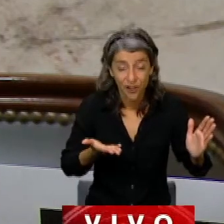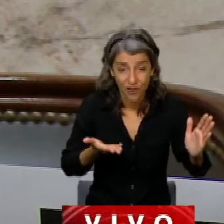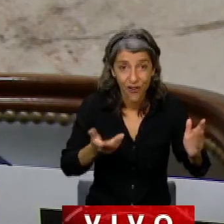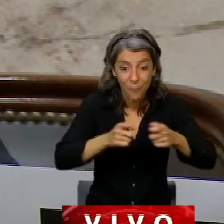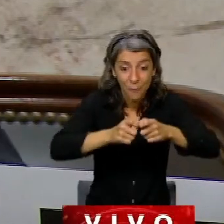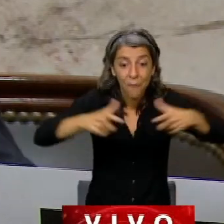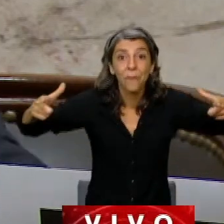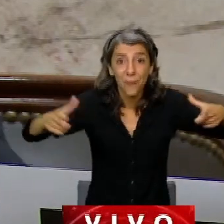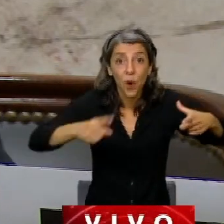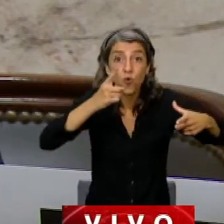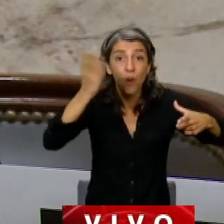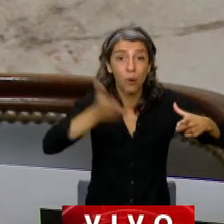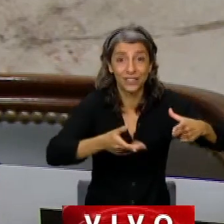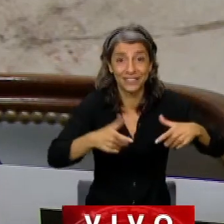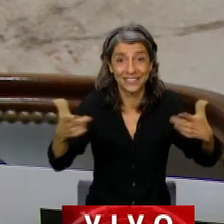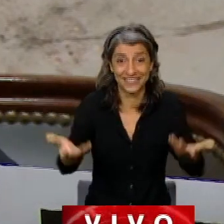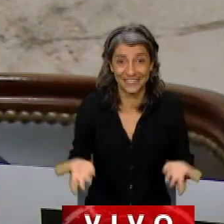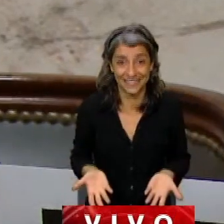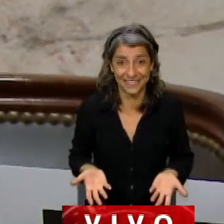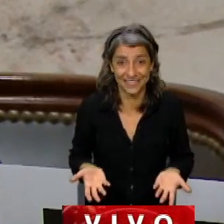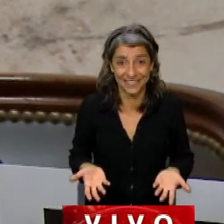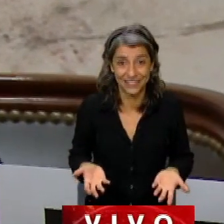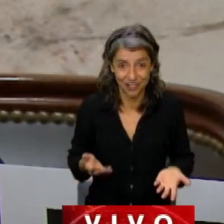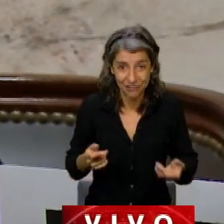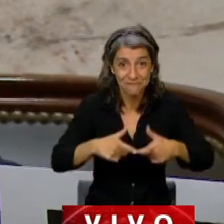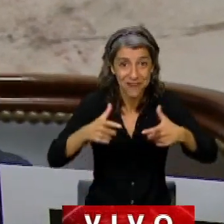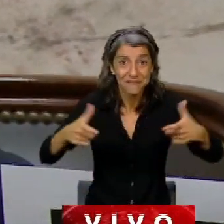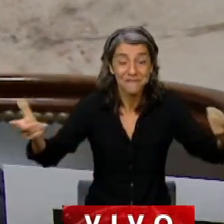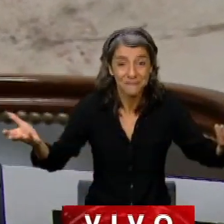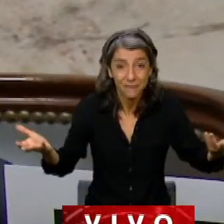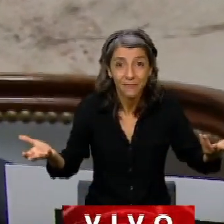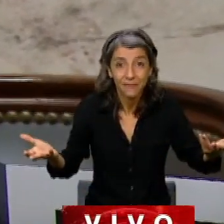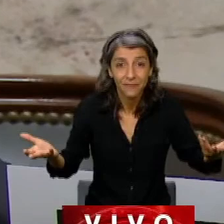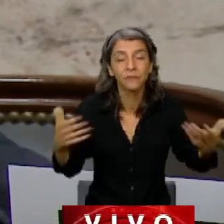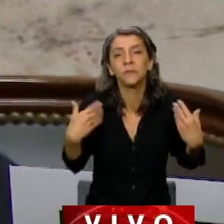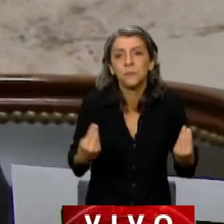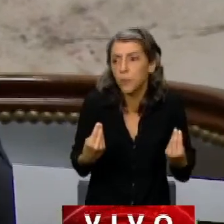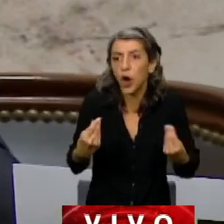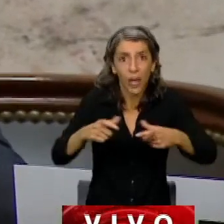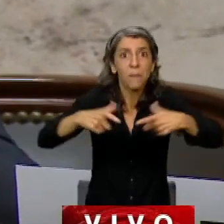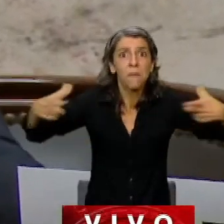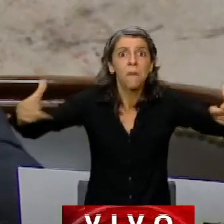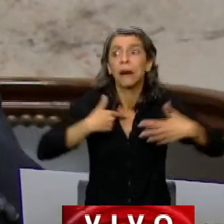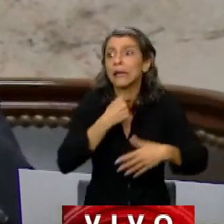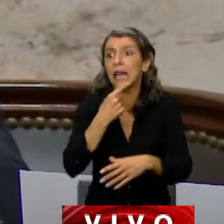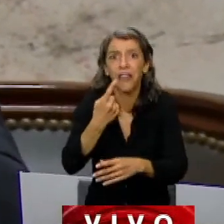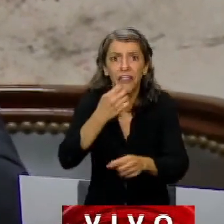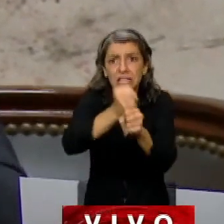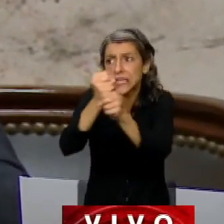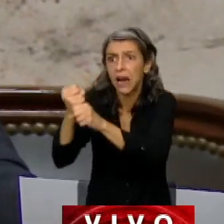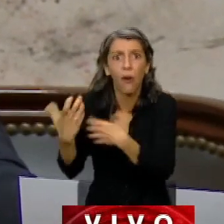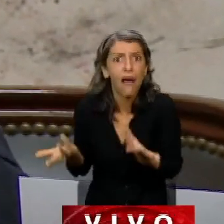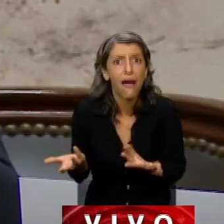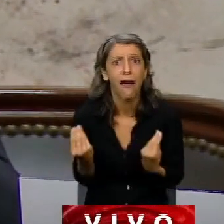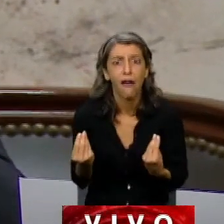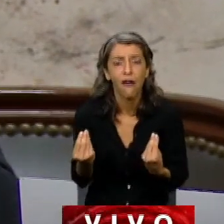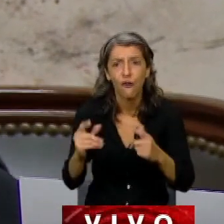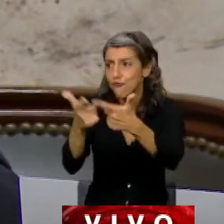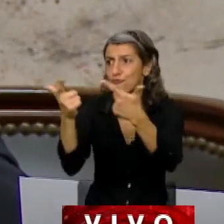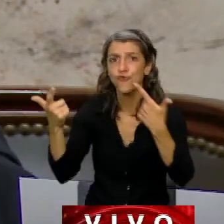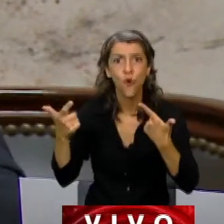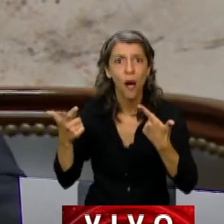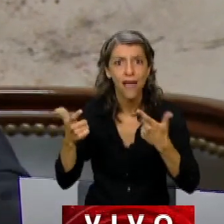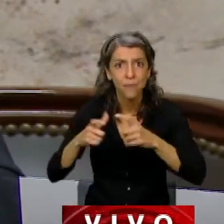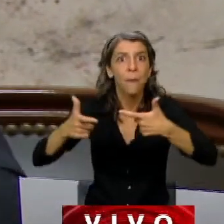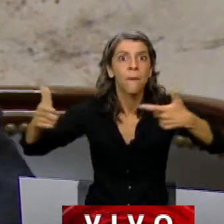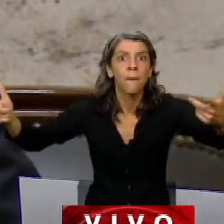para absorber nada, y en especial, dada la elasticidad, empleo del trabajo, todavía menos, porque para absorber eso deberíamos por